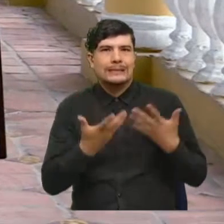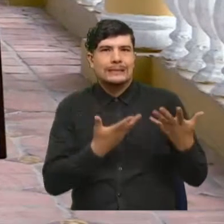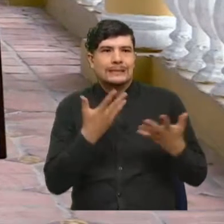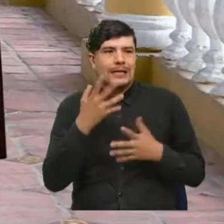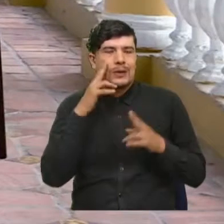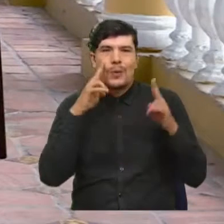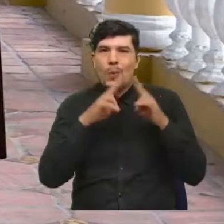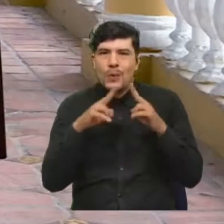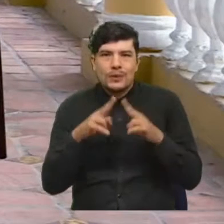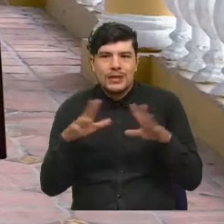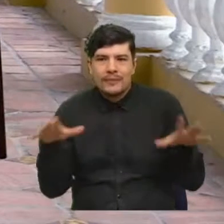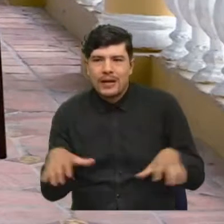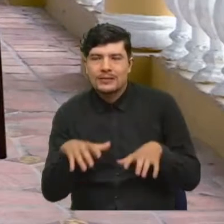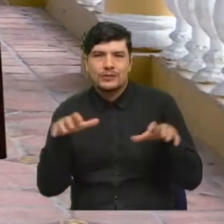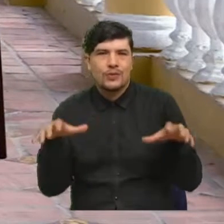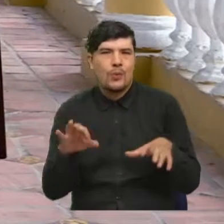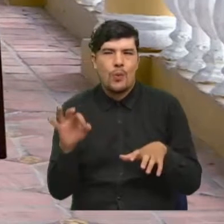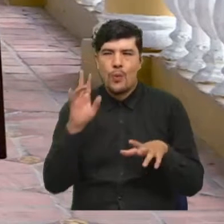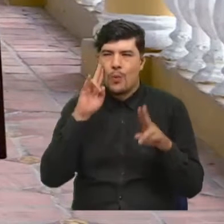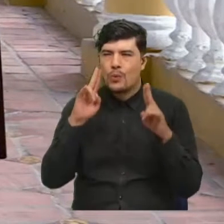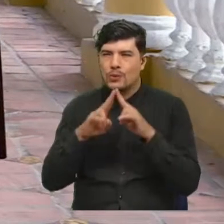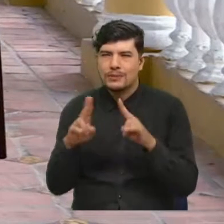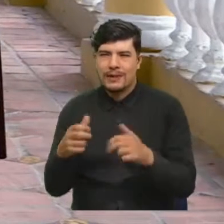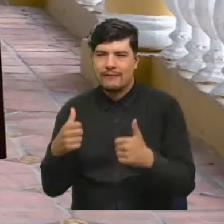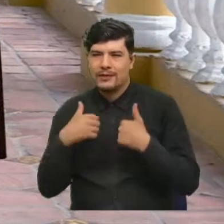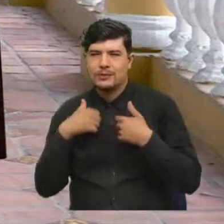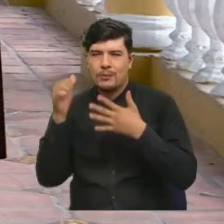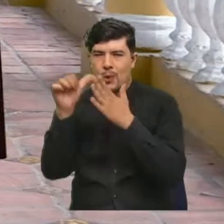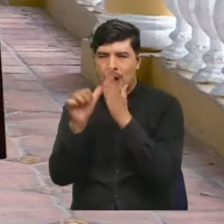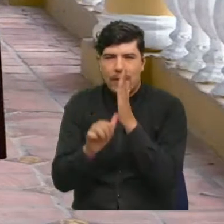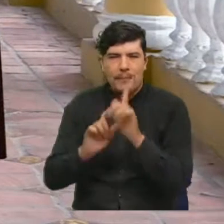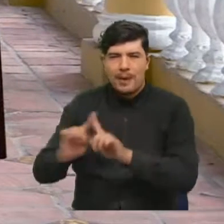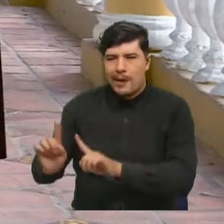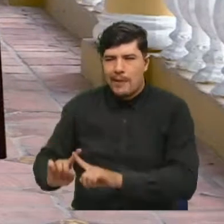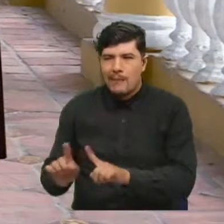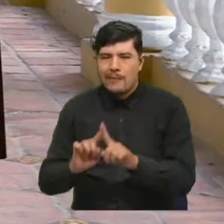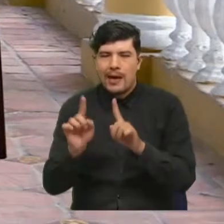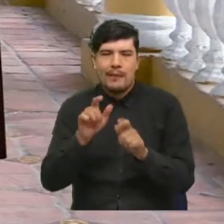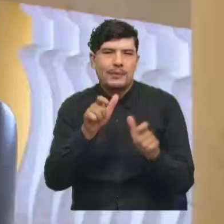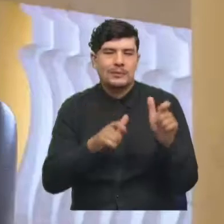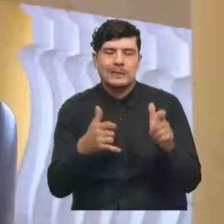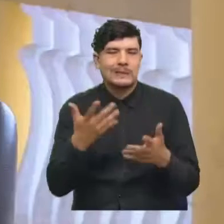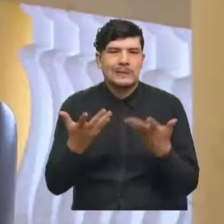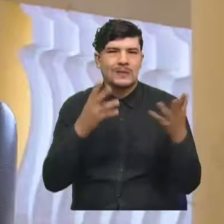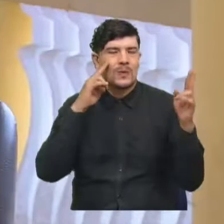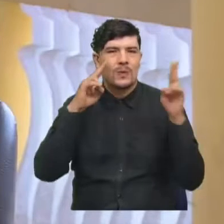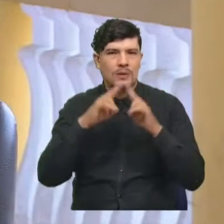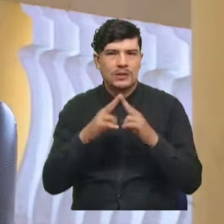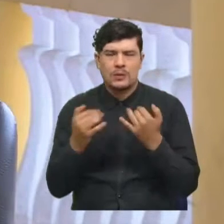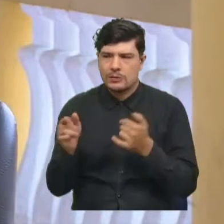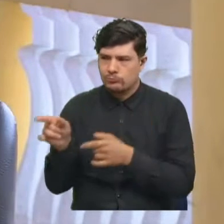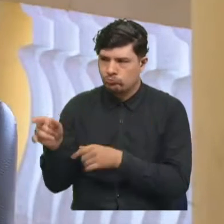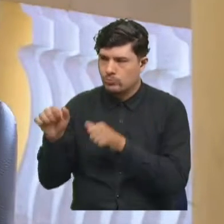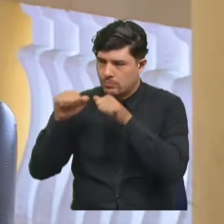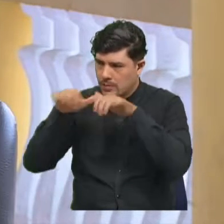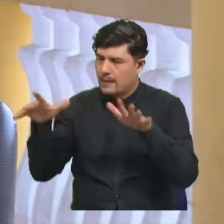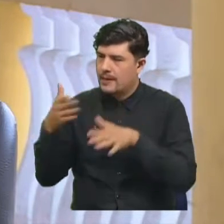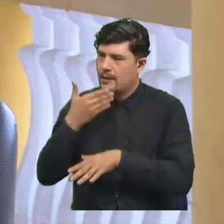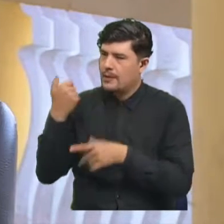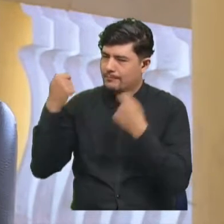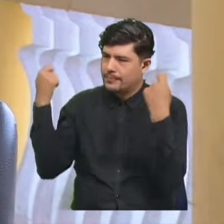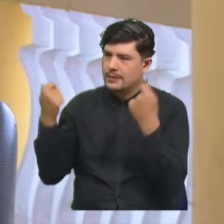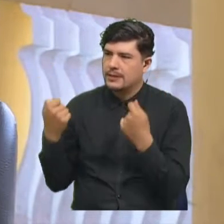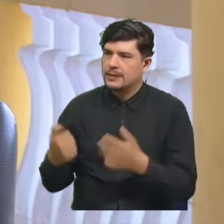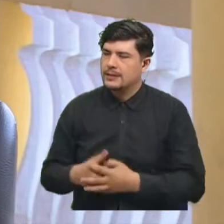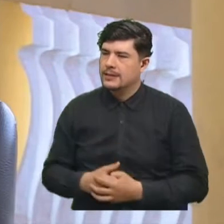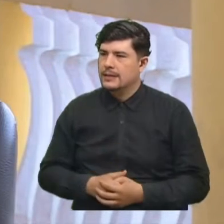si estamos trabajando precisamente y yo creo que con el sena y con las demás instituciones vamos también a fortalecer y desde el mismo gobierno